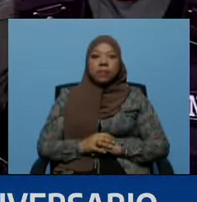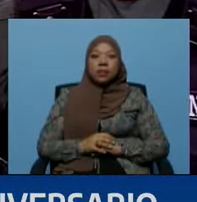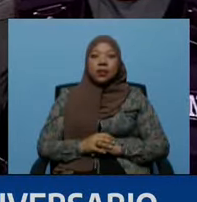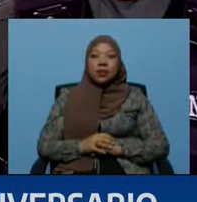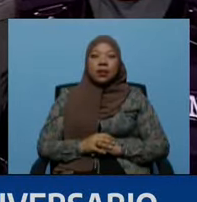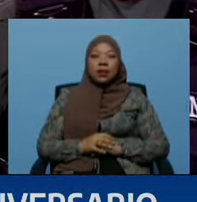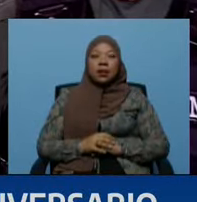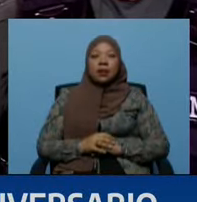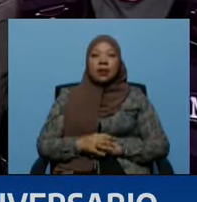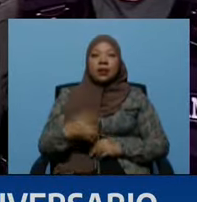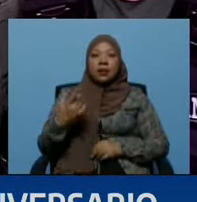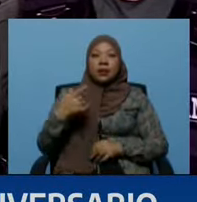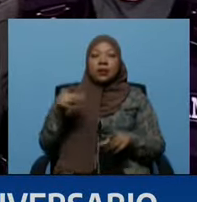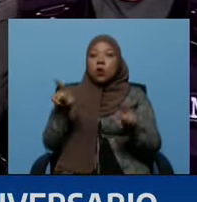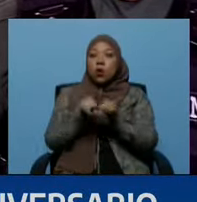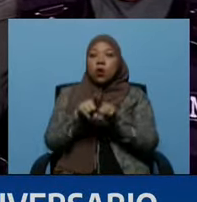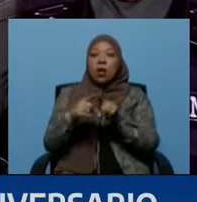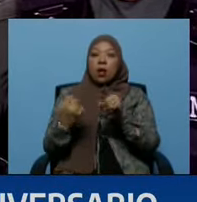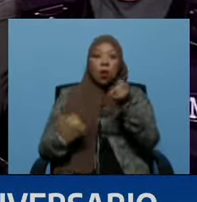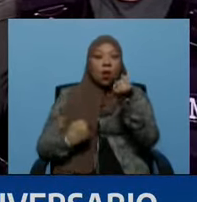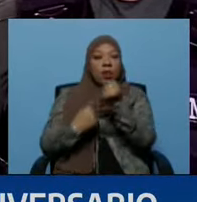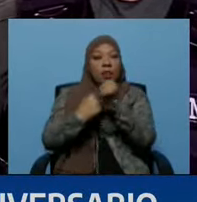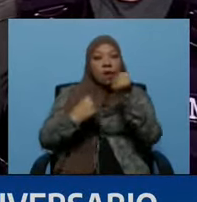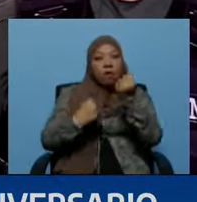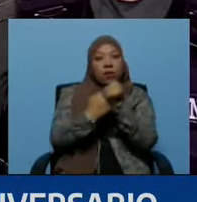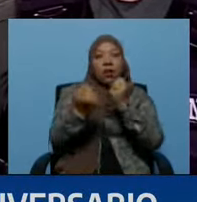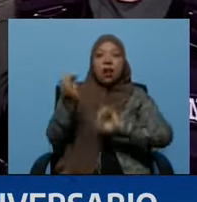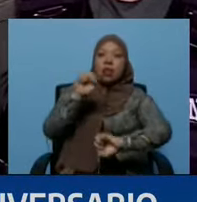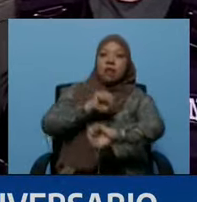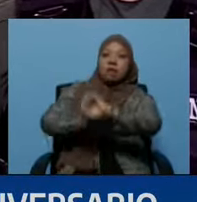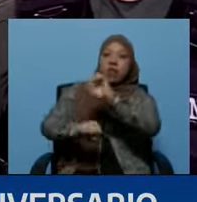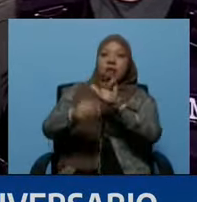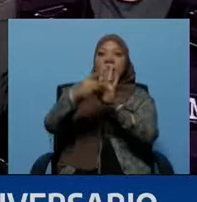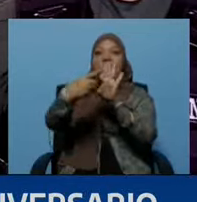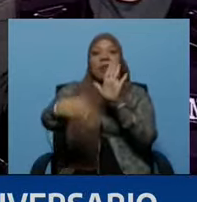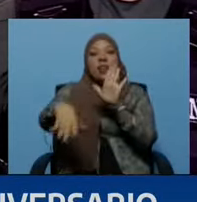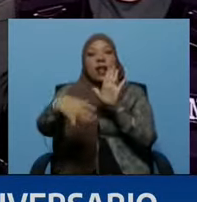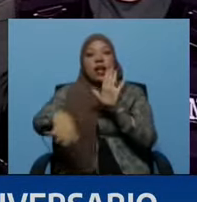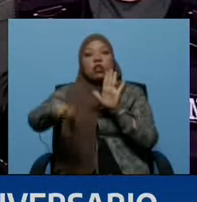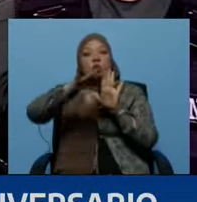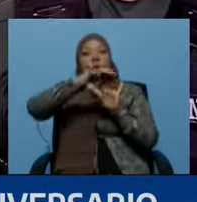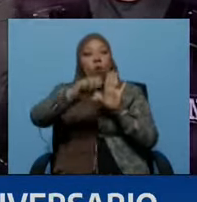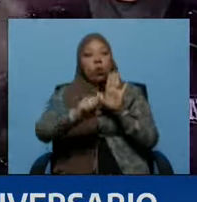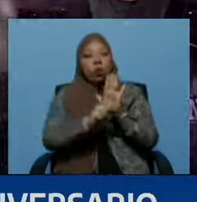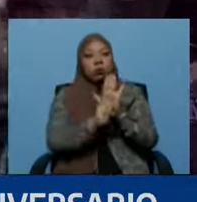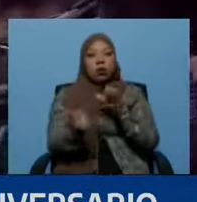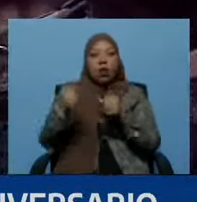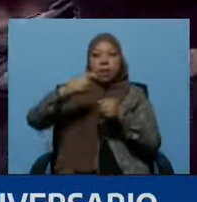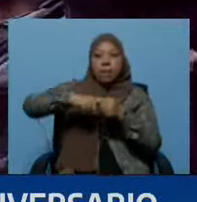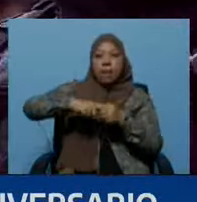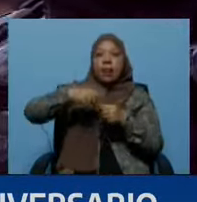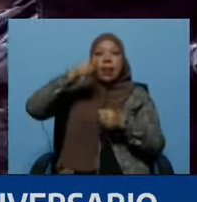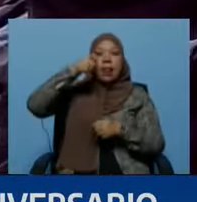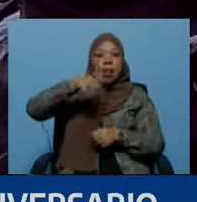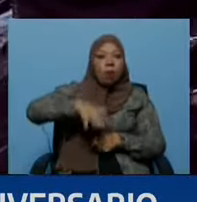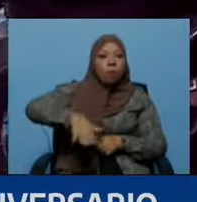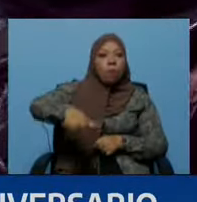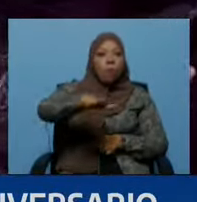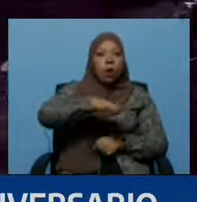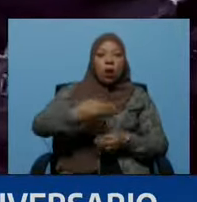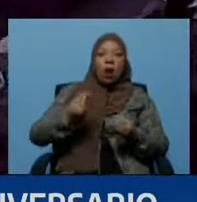y columna vertebral de la defensa de los derechos constitucionales del pueblo a su vida.